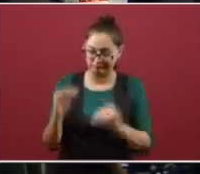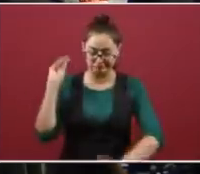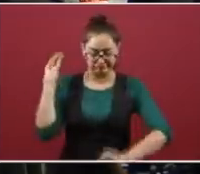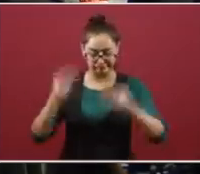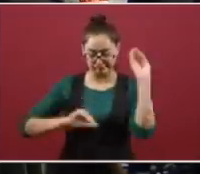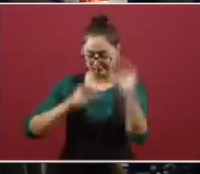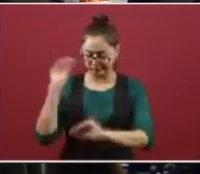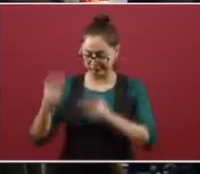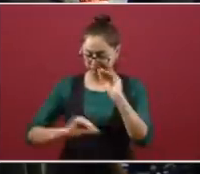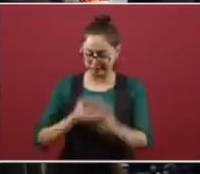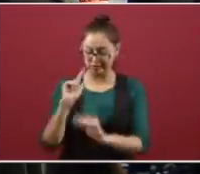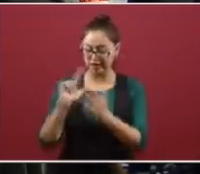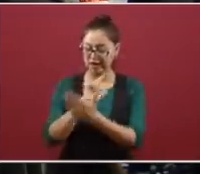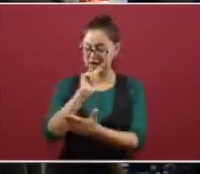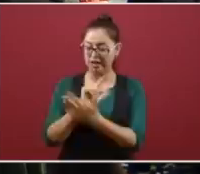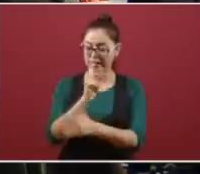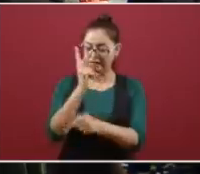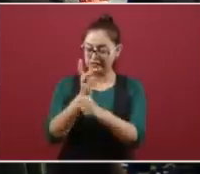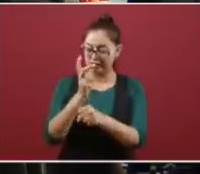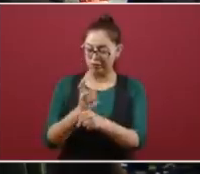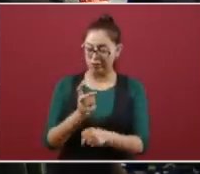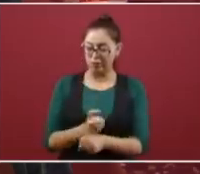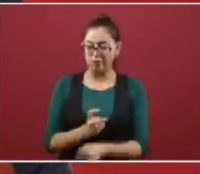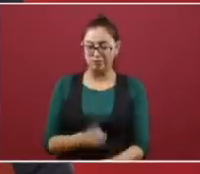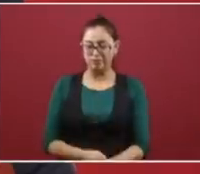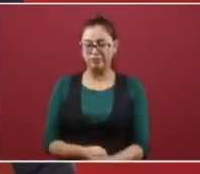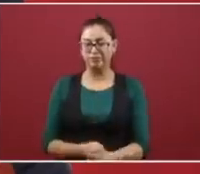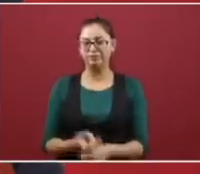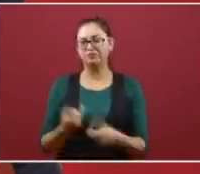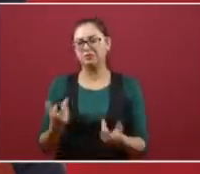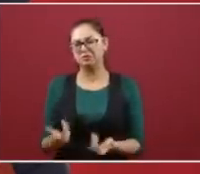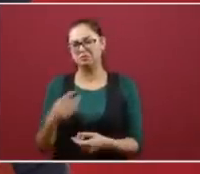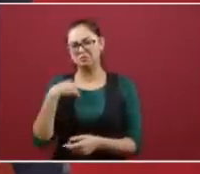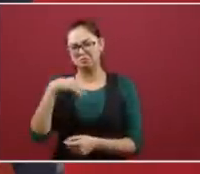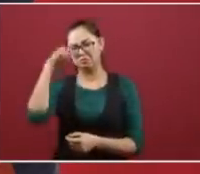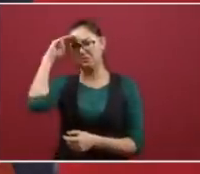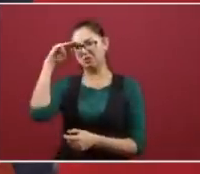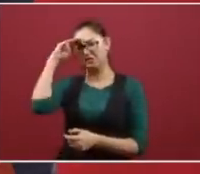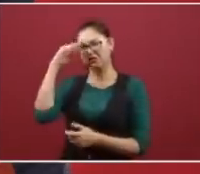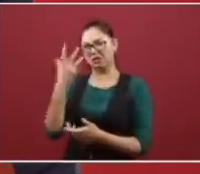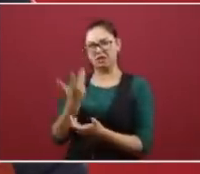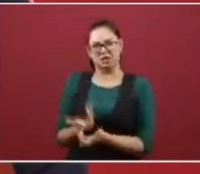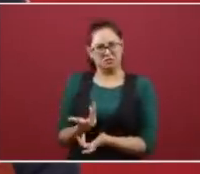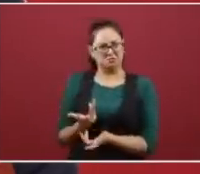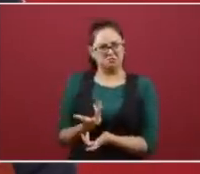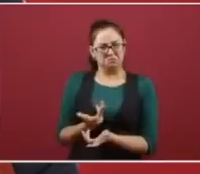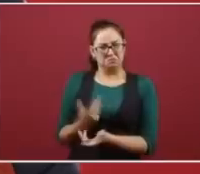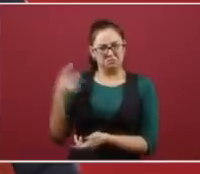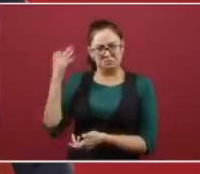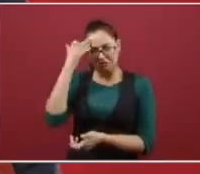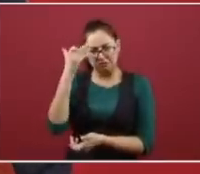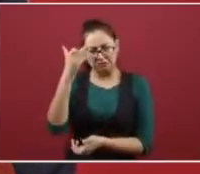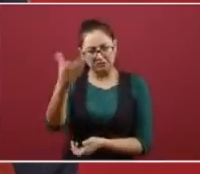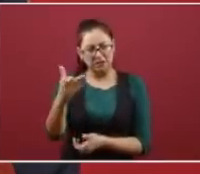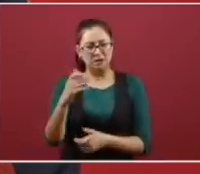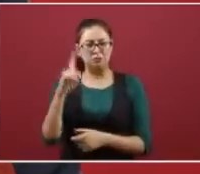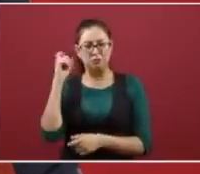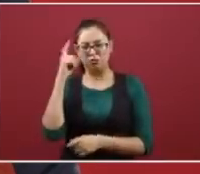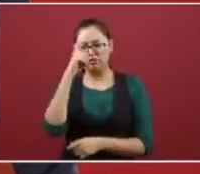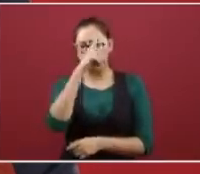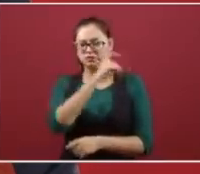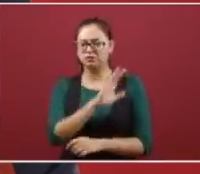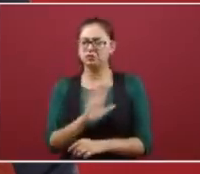no habría que pensar que si no se si se logró en la reforma constitucional este apoyo tan grande pues lo tiene que